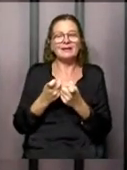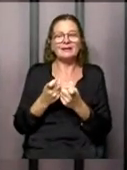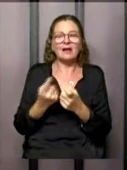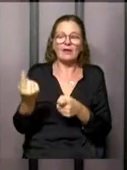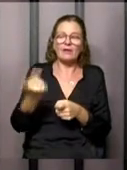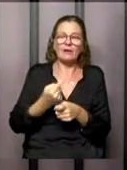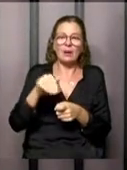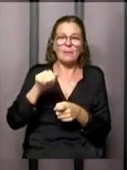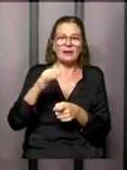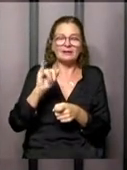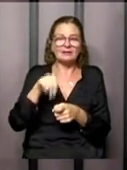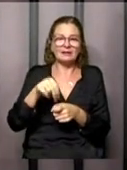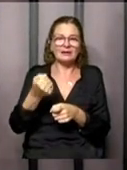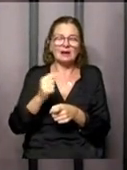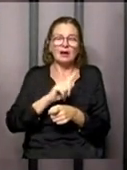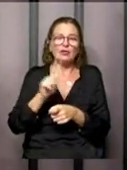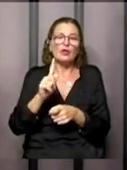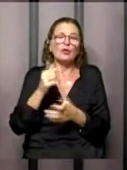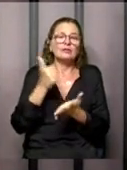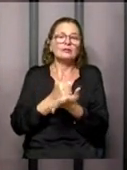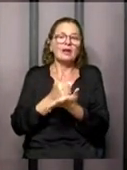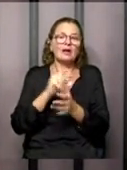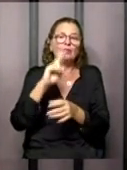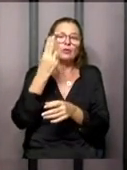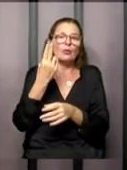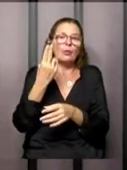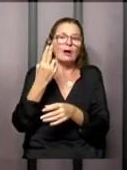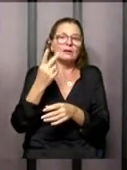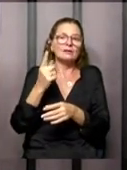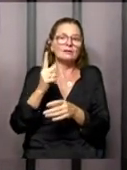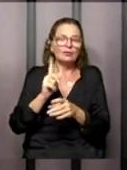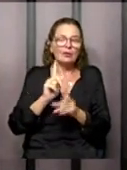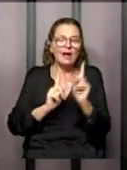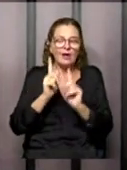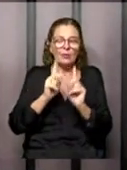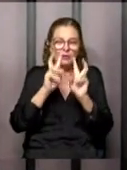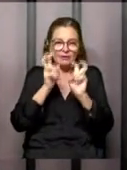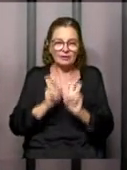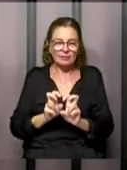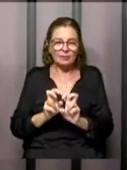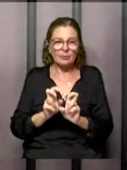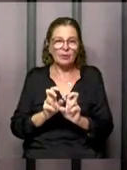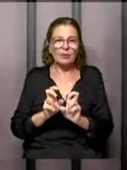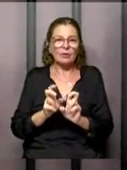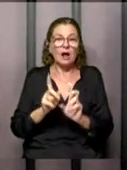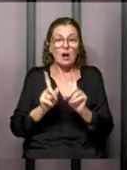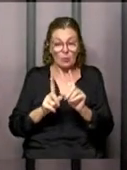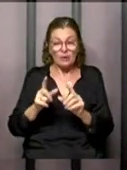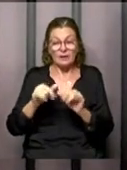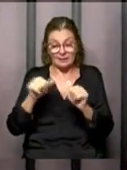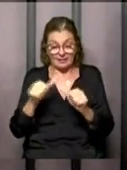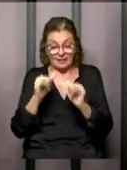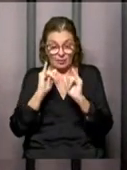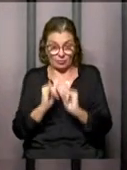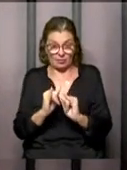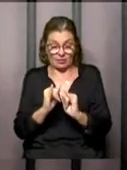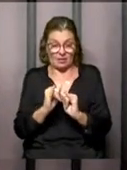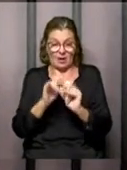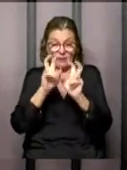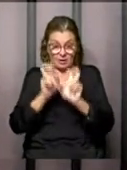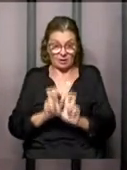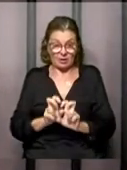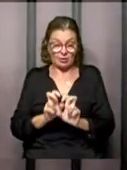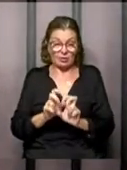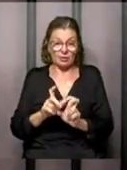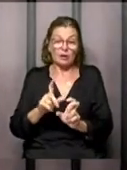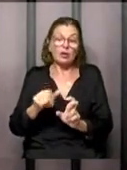Martina. Martina no estaba en Uruguay, entonces se realizaron algunas diligencias de investigación que no requieren de la presencia de Martina, y hay otras diligencias de investigación que están esperando